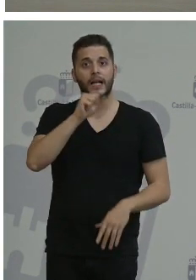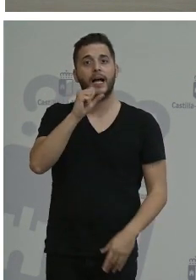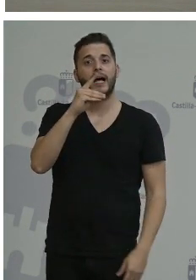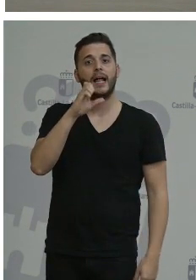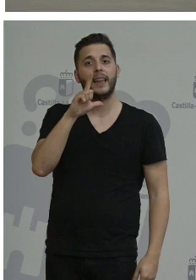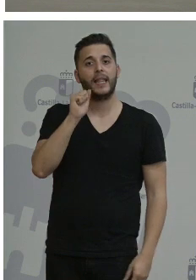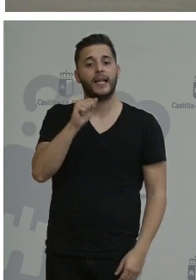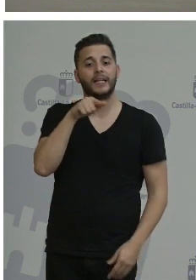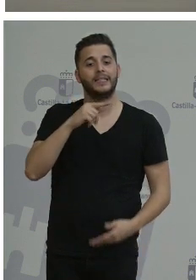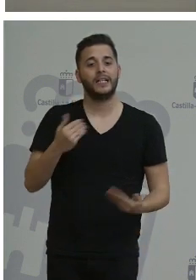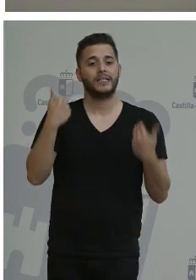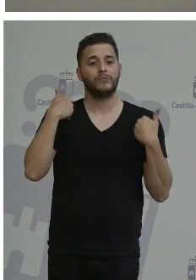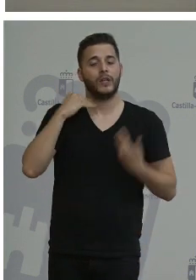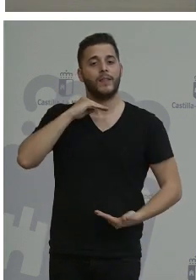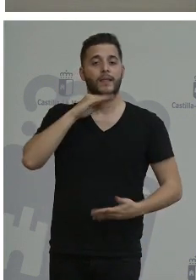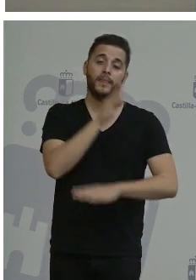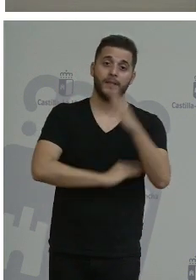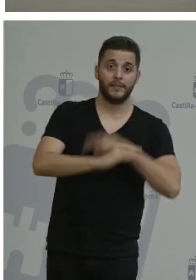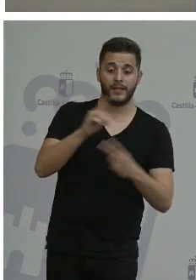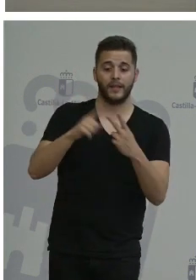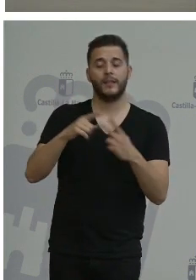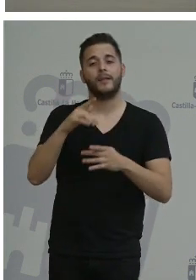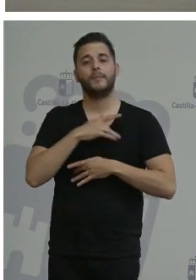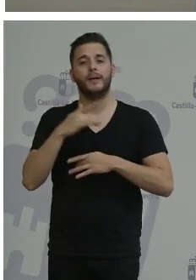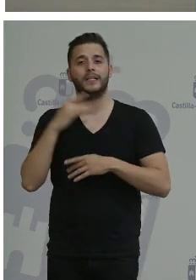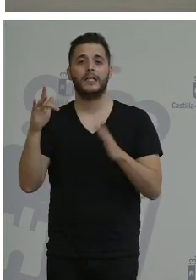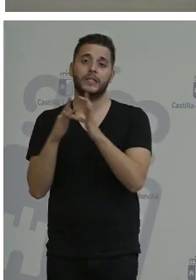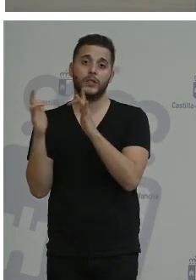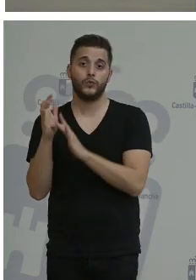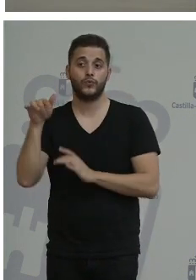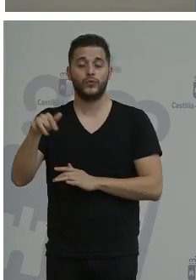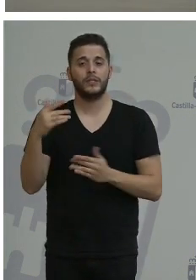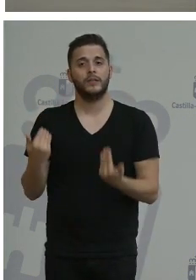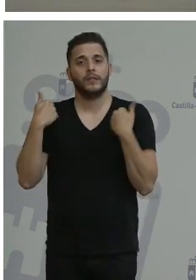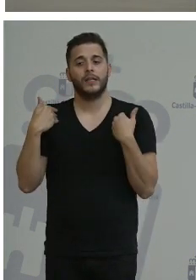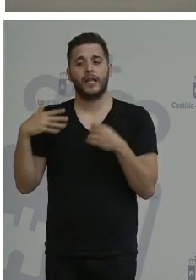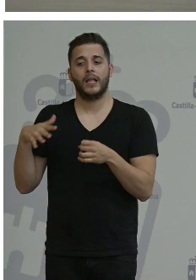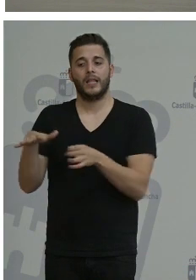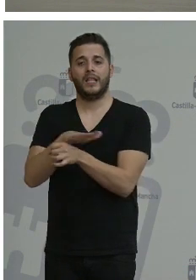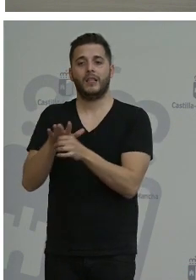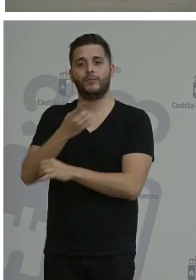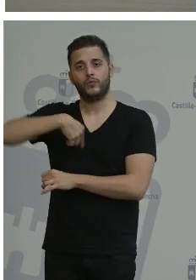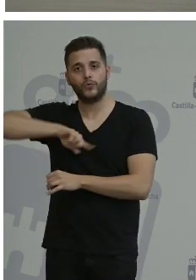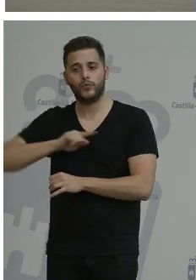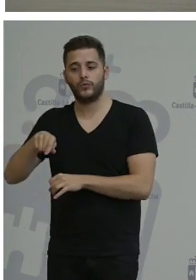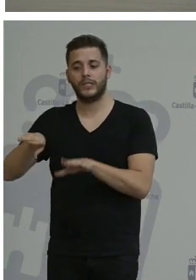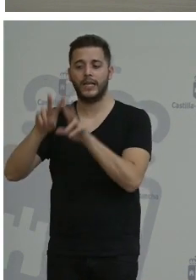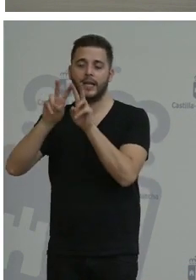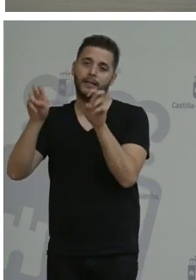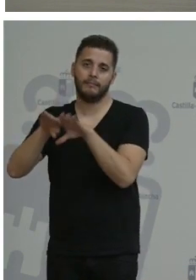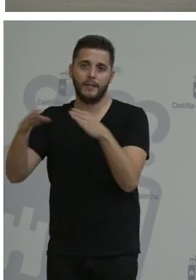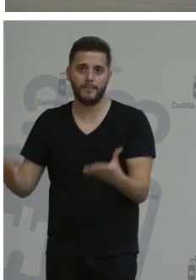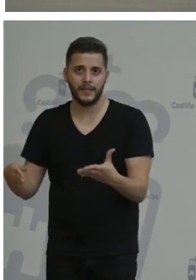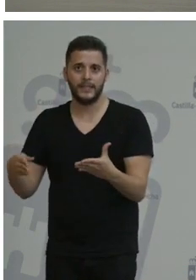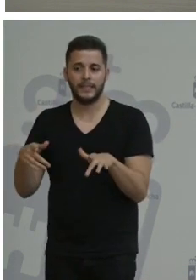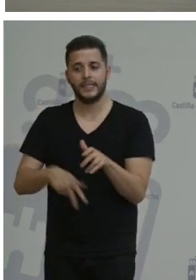que es responsable de discapacidad, como María Jesús Díaz, que es la responsable de nuestros sectores que llevan las mesas generales y las mesas